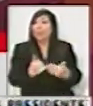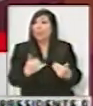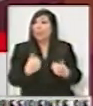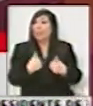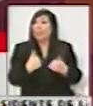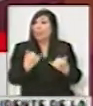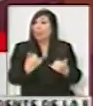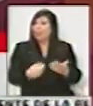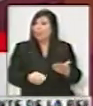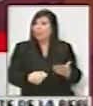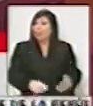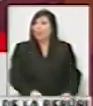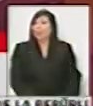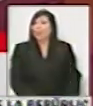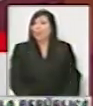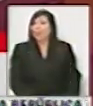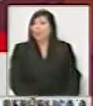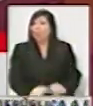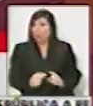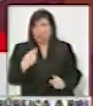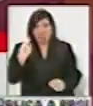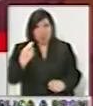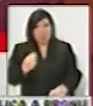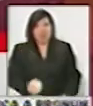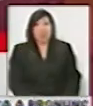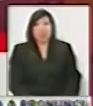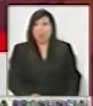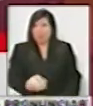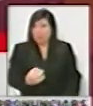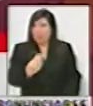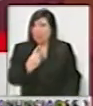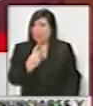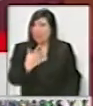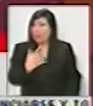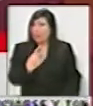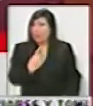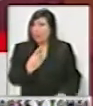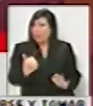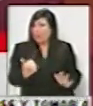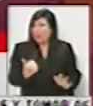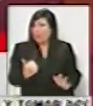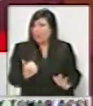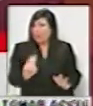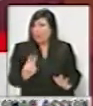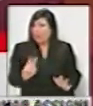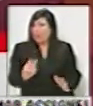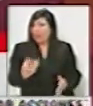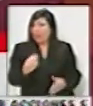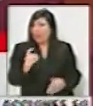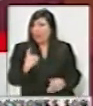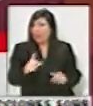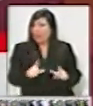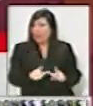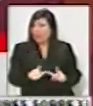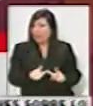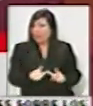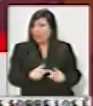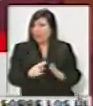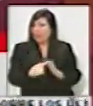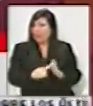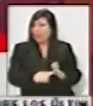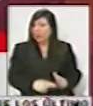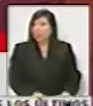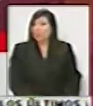tienen hoy inscripción, ¿son partidos? ¿En serio esos 25 o 27 que están, que tienen un DNI, que tienen un